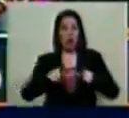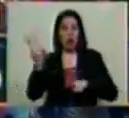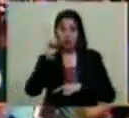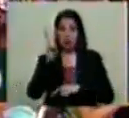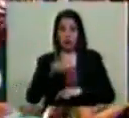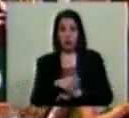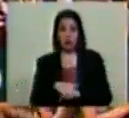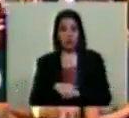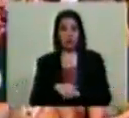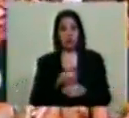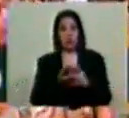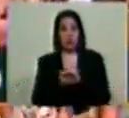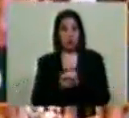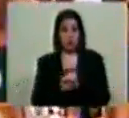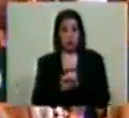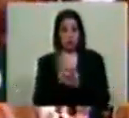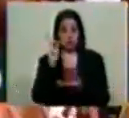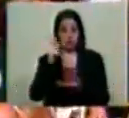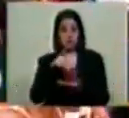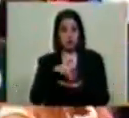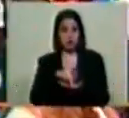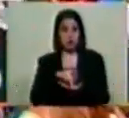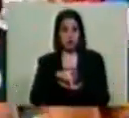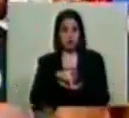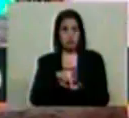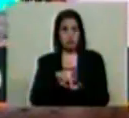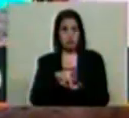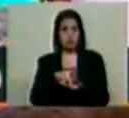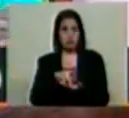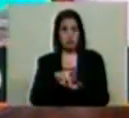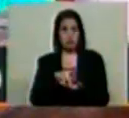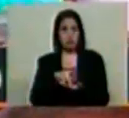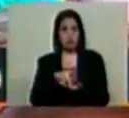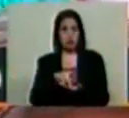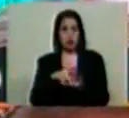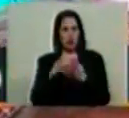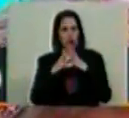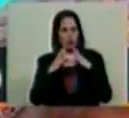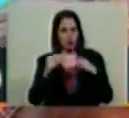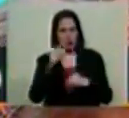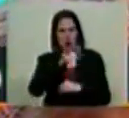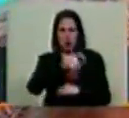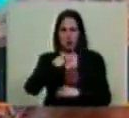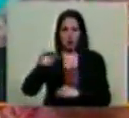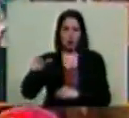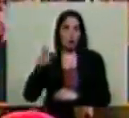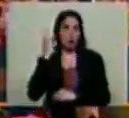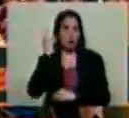Compañeras presentes, María León, compañera Blanca Ecao,